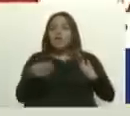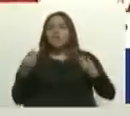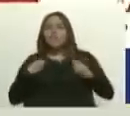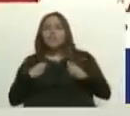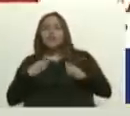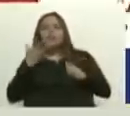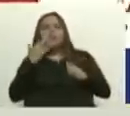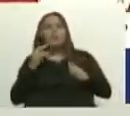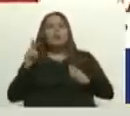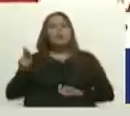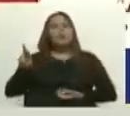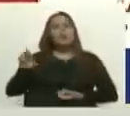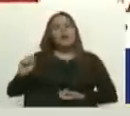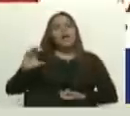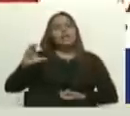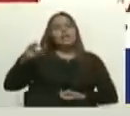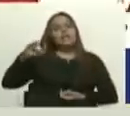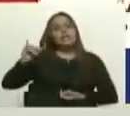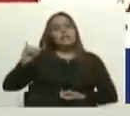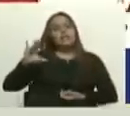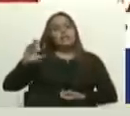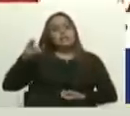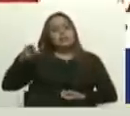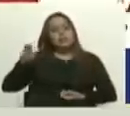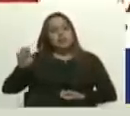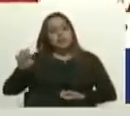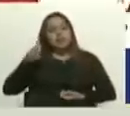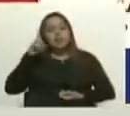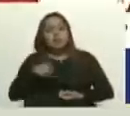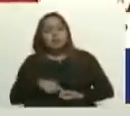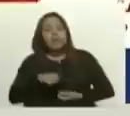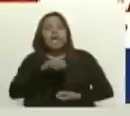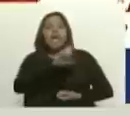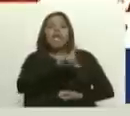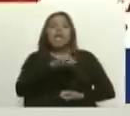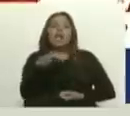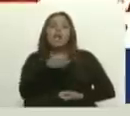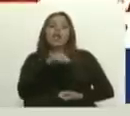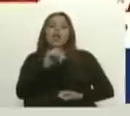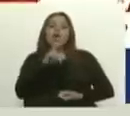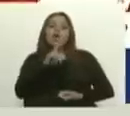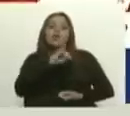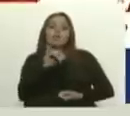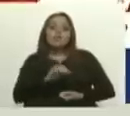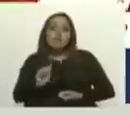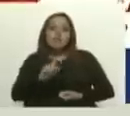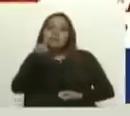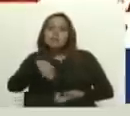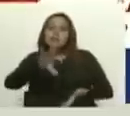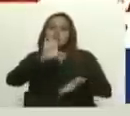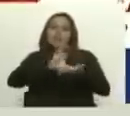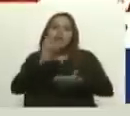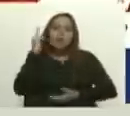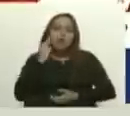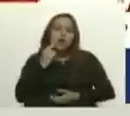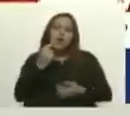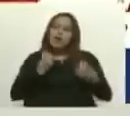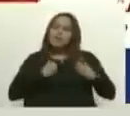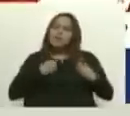Urachiche, y los que viven allá en El Orza, y los que viven en Ciudad Bolívar, y los que viven allá